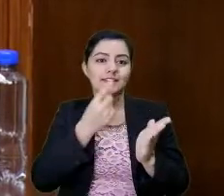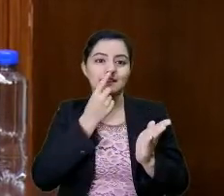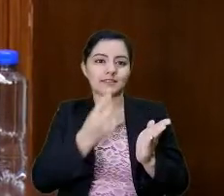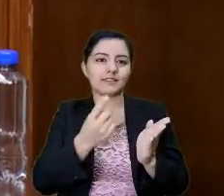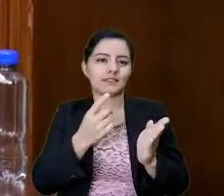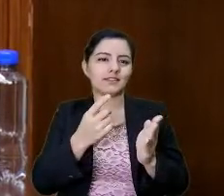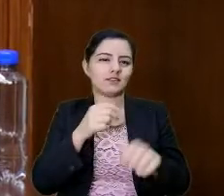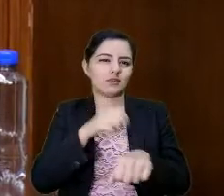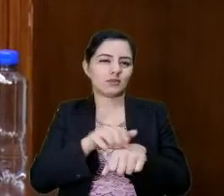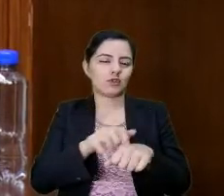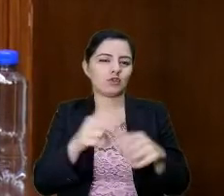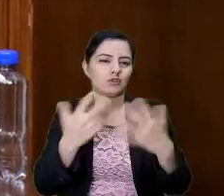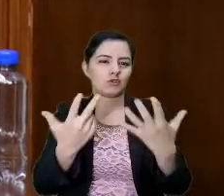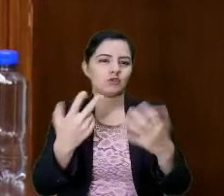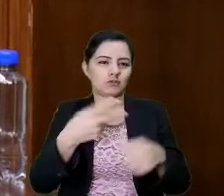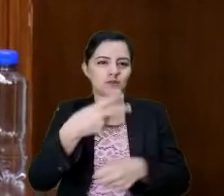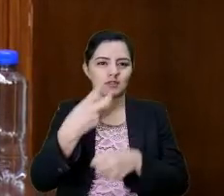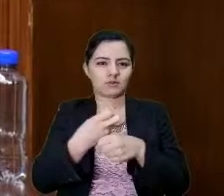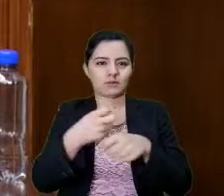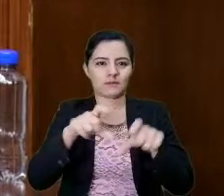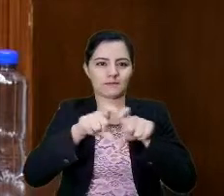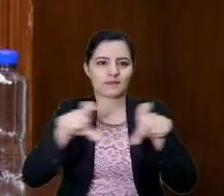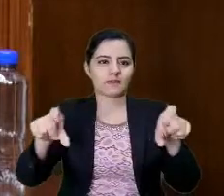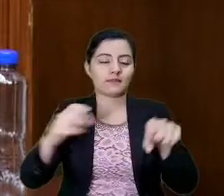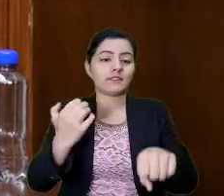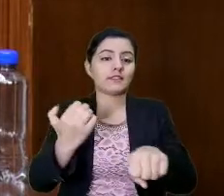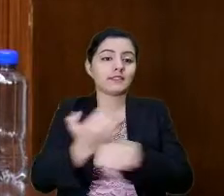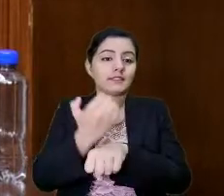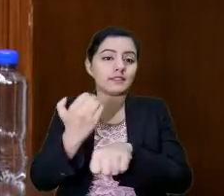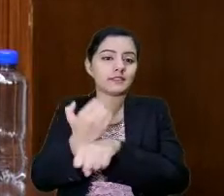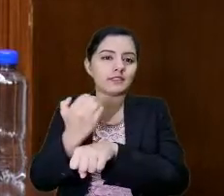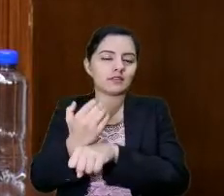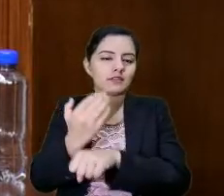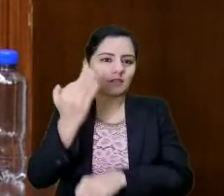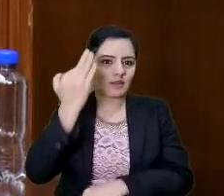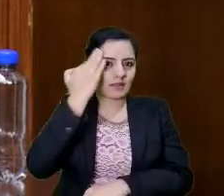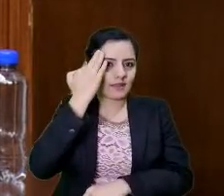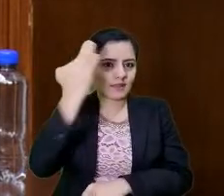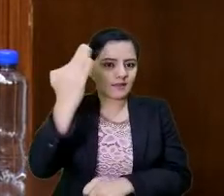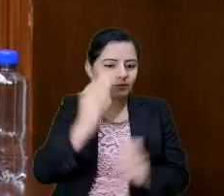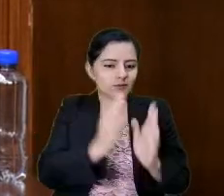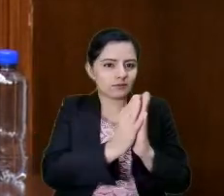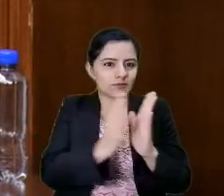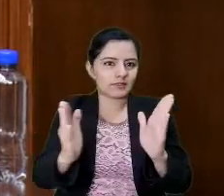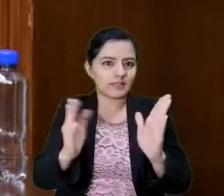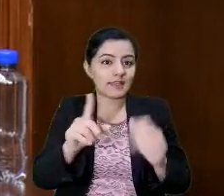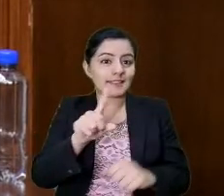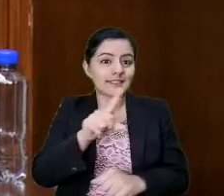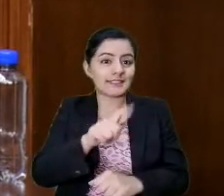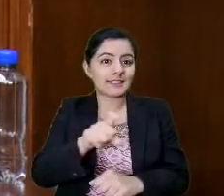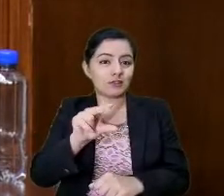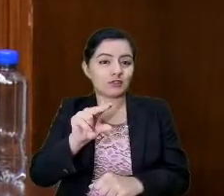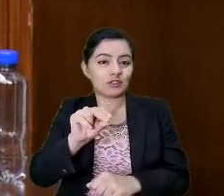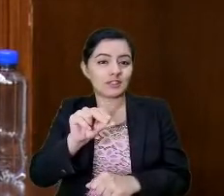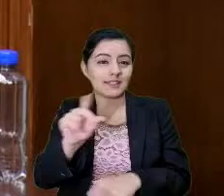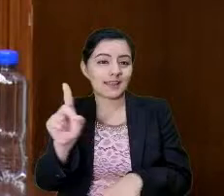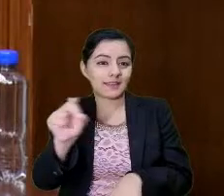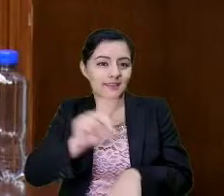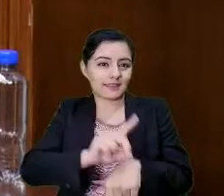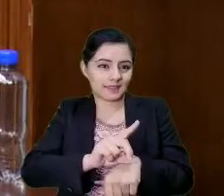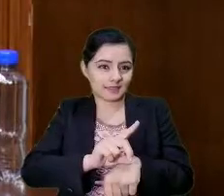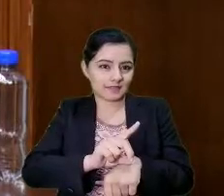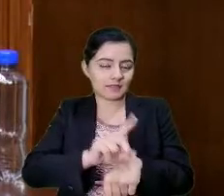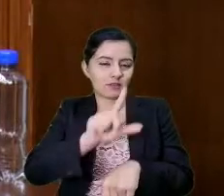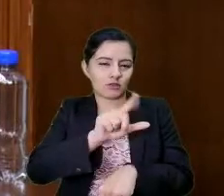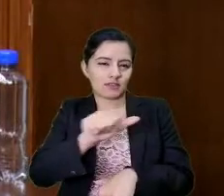segundo párrafo que las entidades federativas tendrán un plazo de 180 días naturales a partir de la entrada en vigor